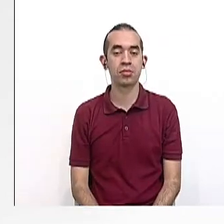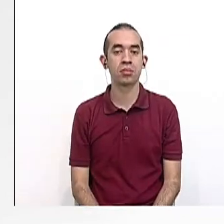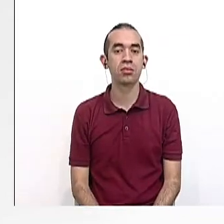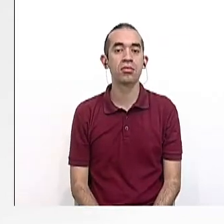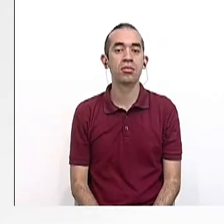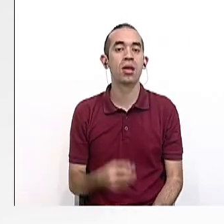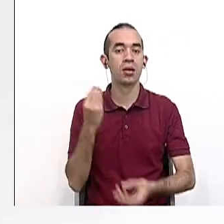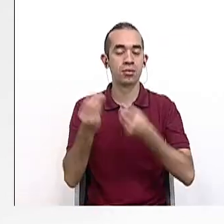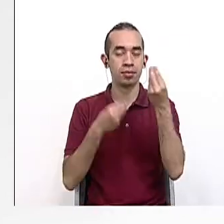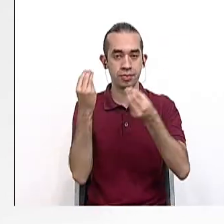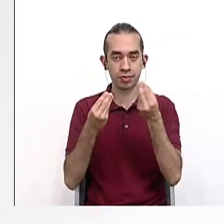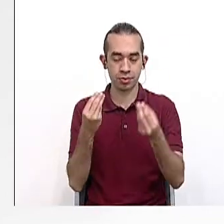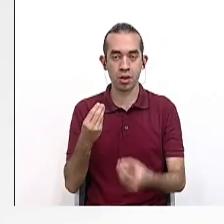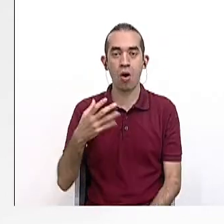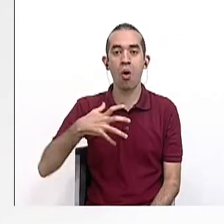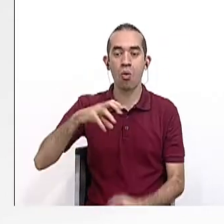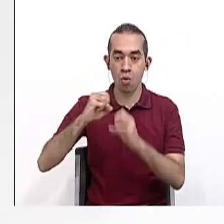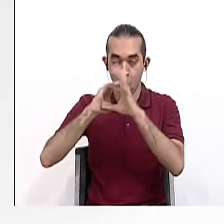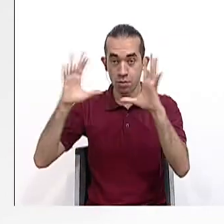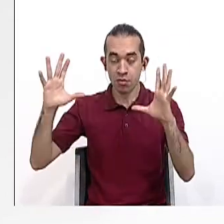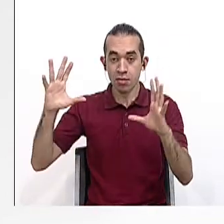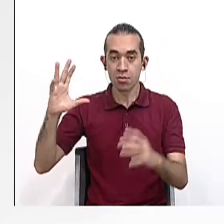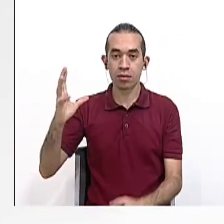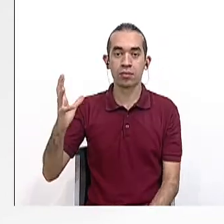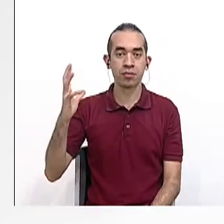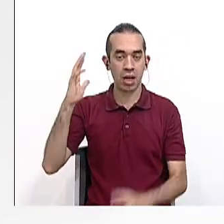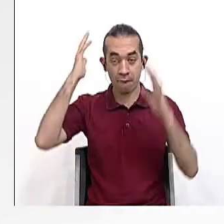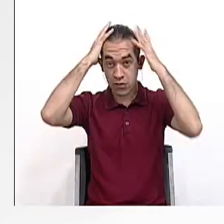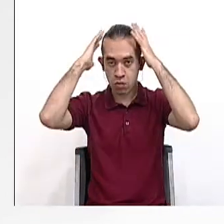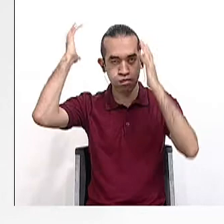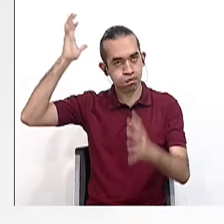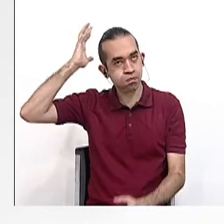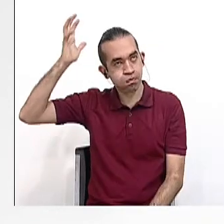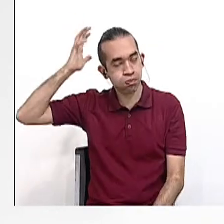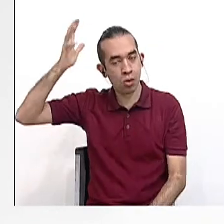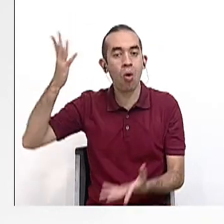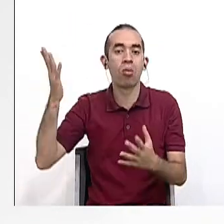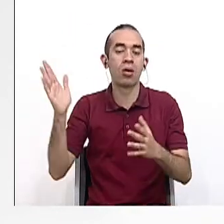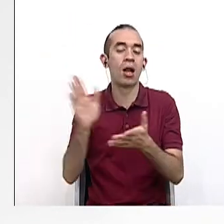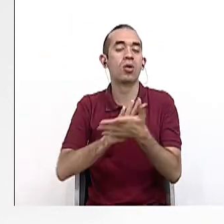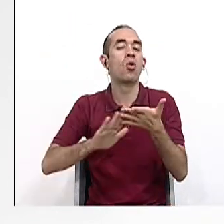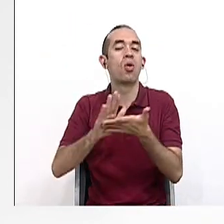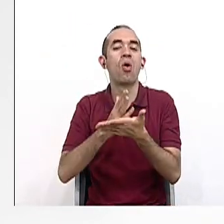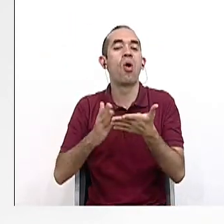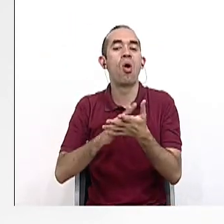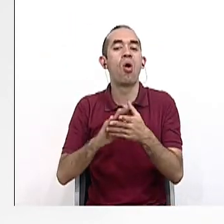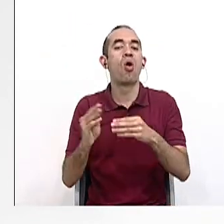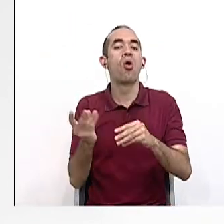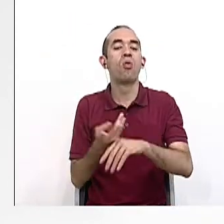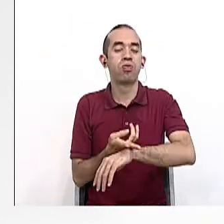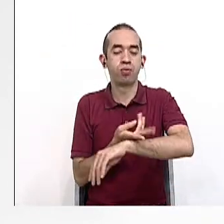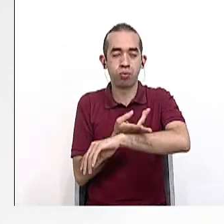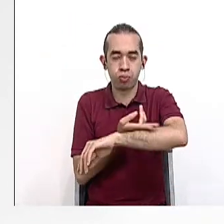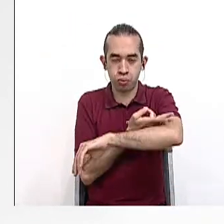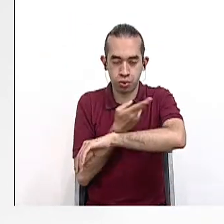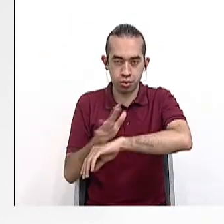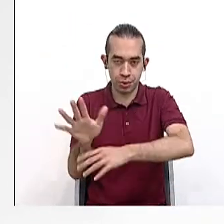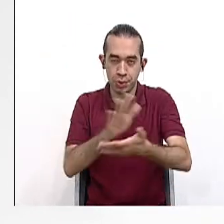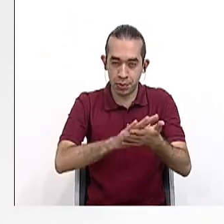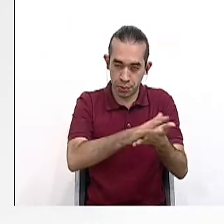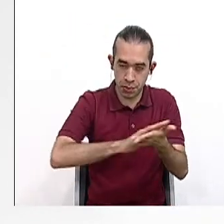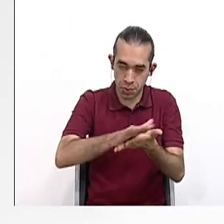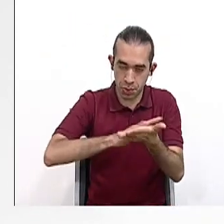que vamos a hacer es frotar el globo en nuestro cabello o en una superficie de lana por al menos unos 30